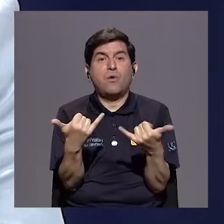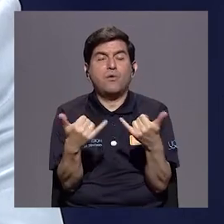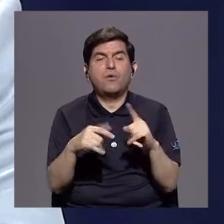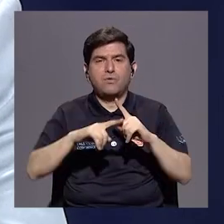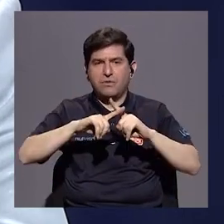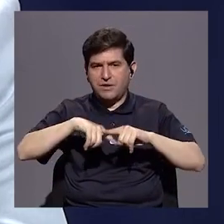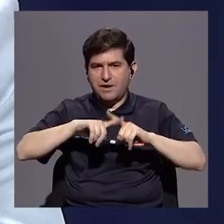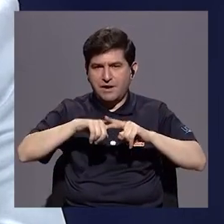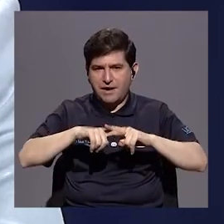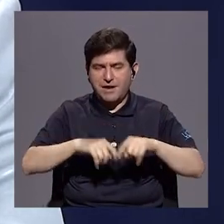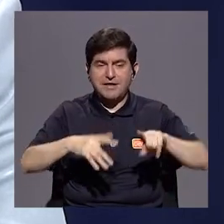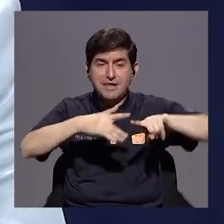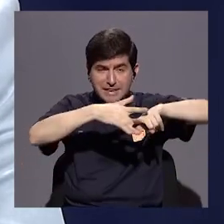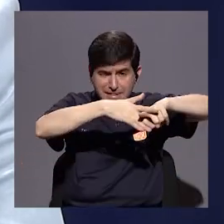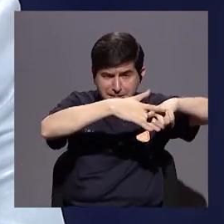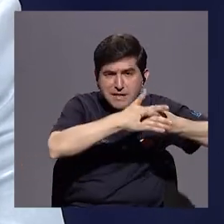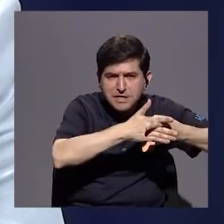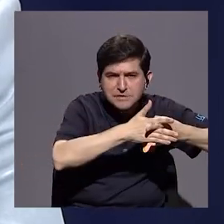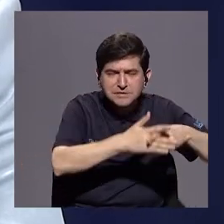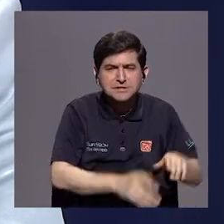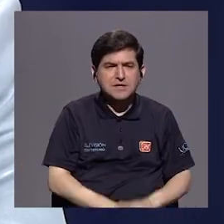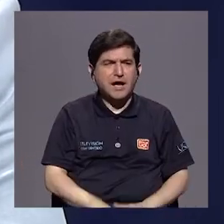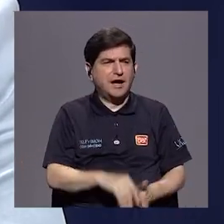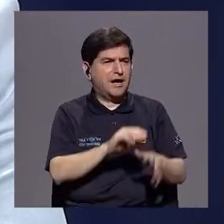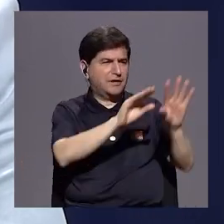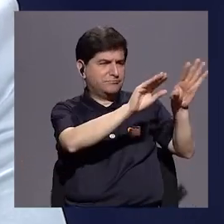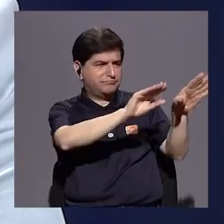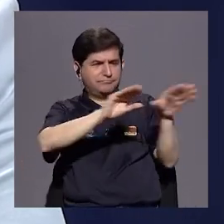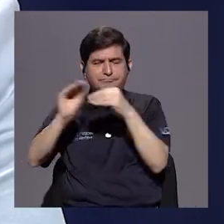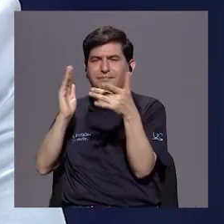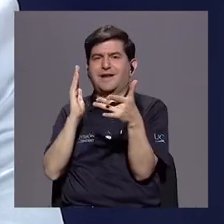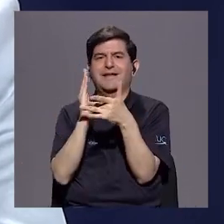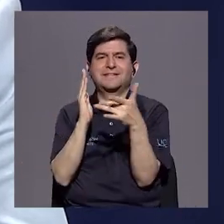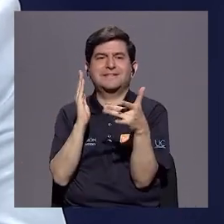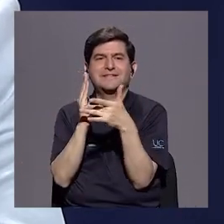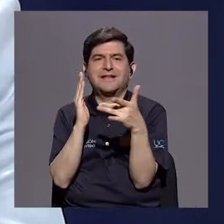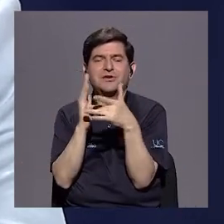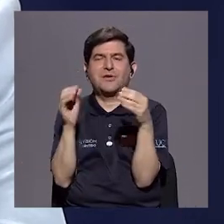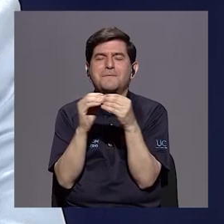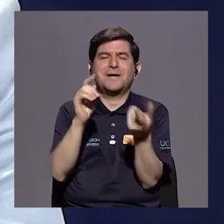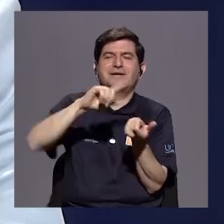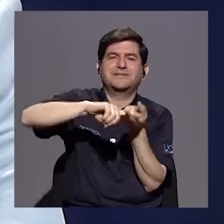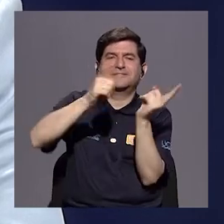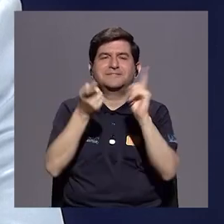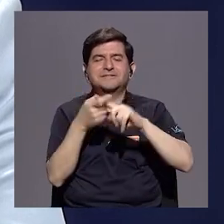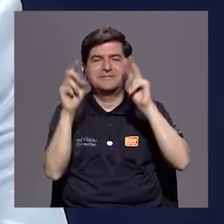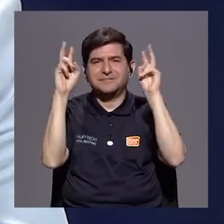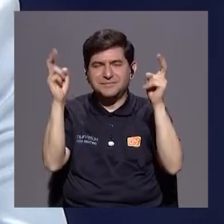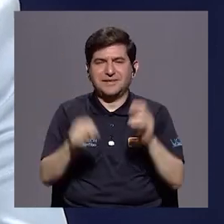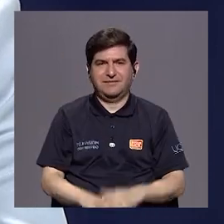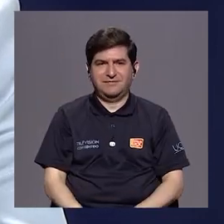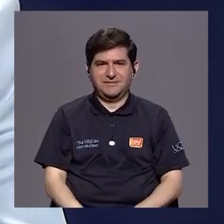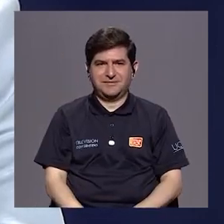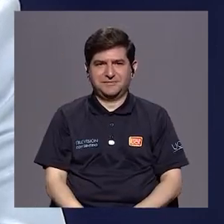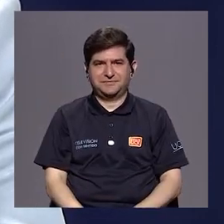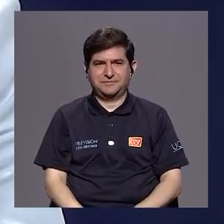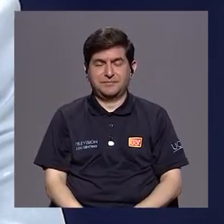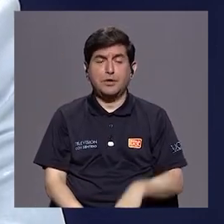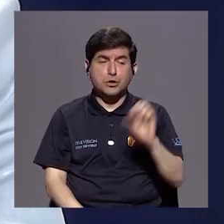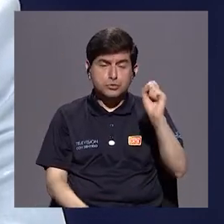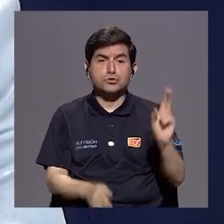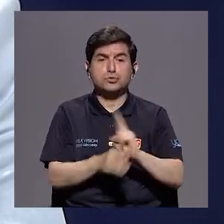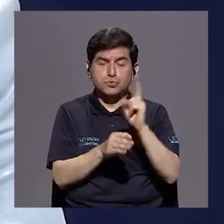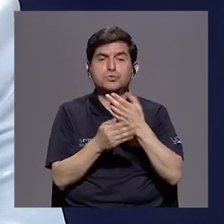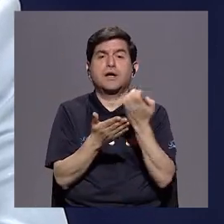tendencia que inicia hacia transferir hacia tecnologías más amigables para eso si se ha usado